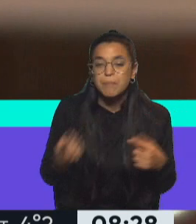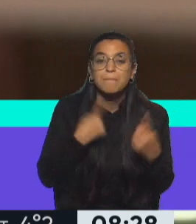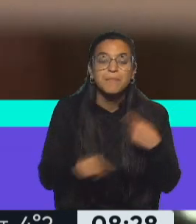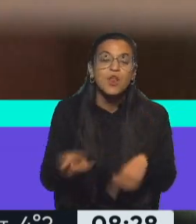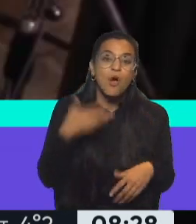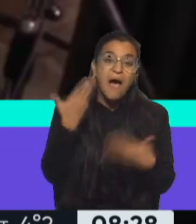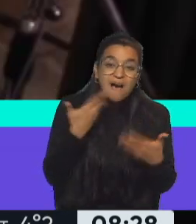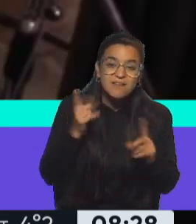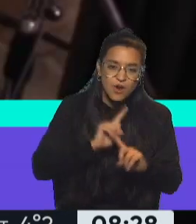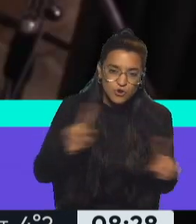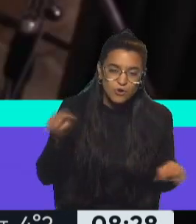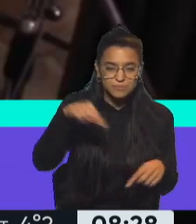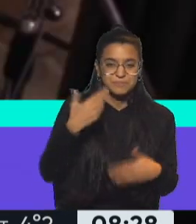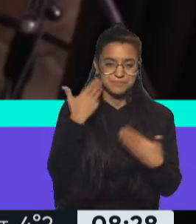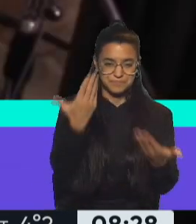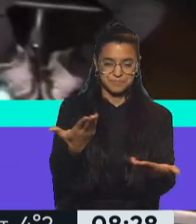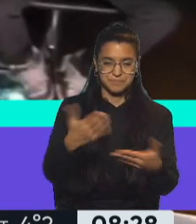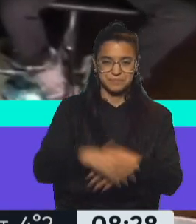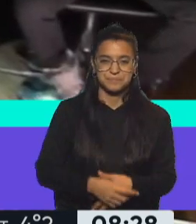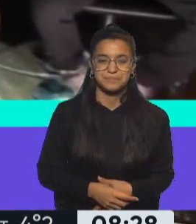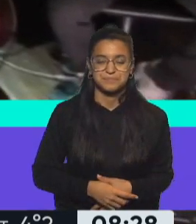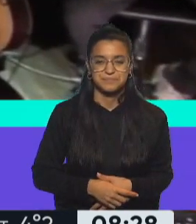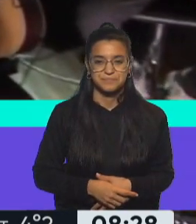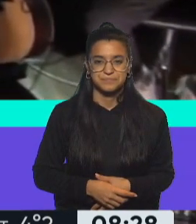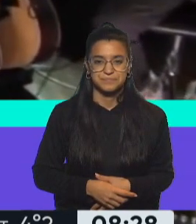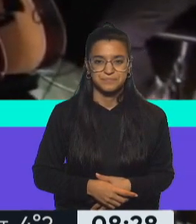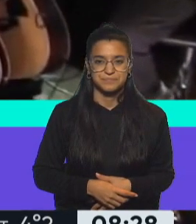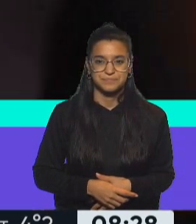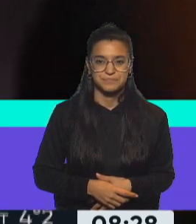se esté hablándole encima es escuchar a Pedro. No pude ser la